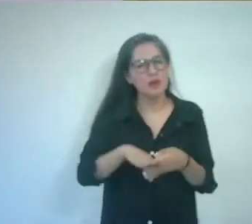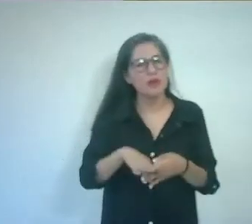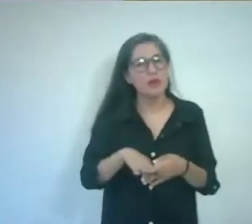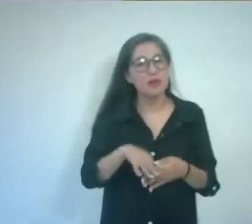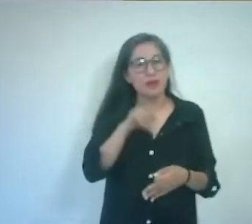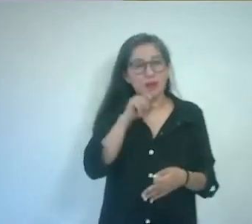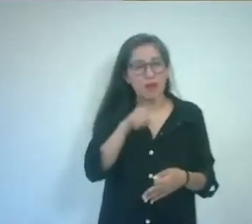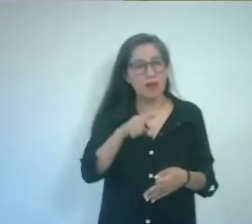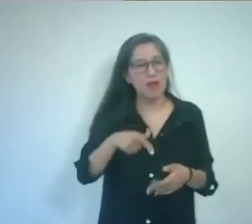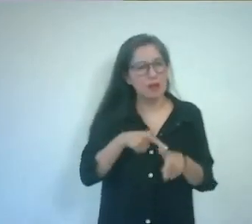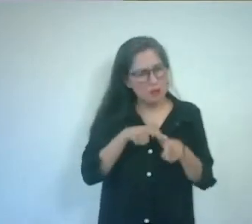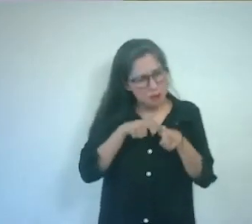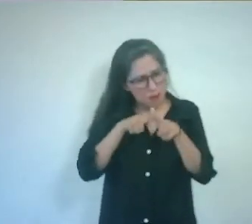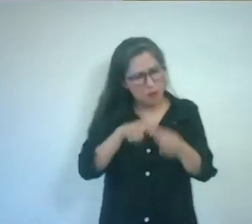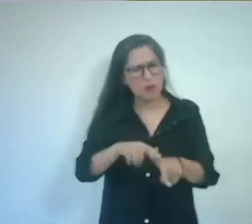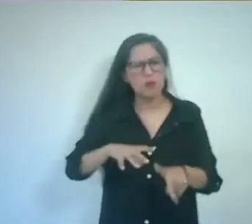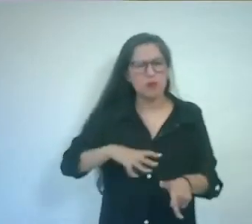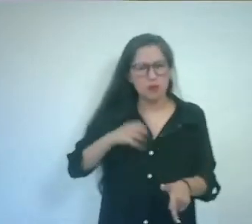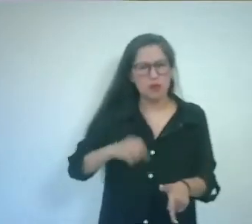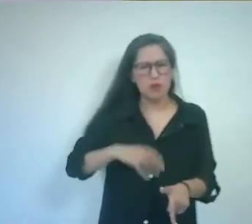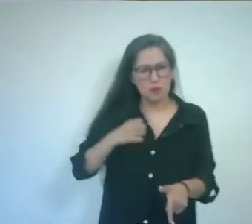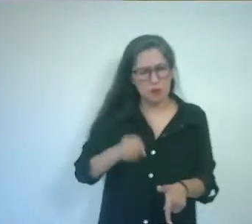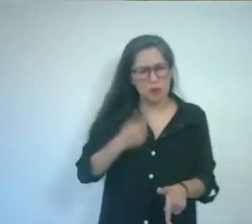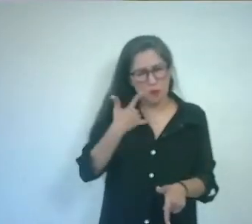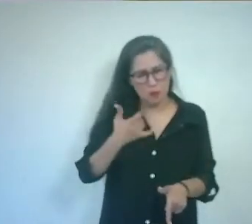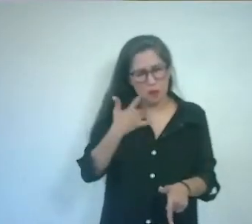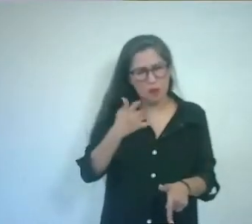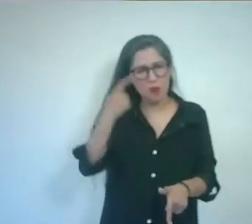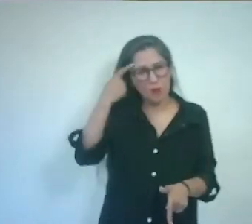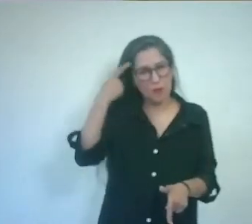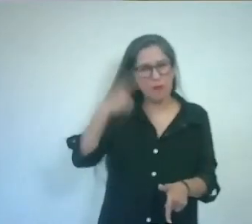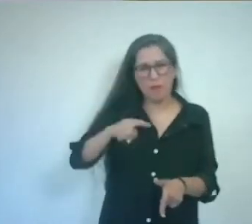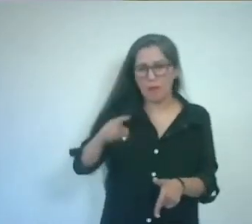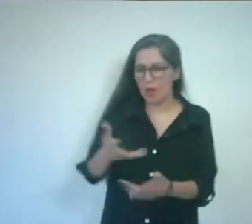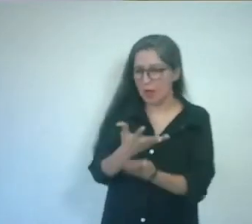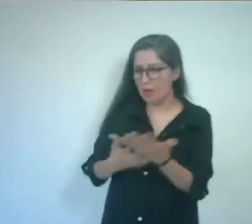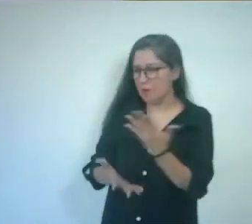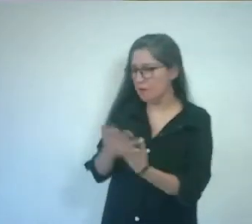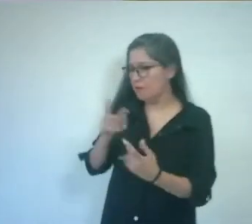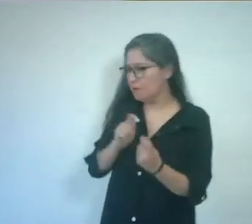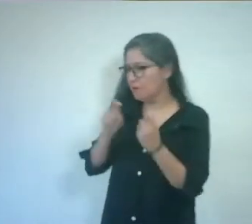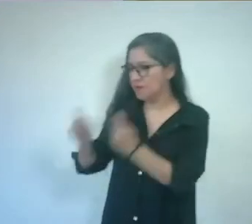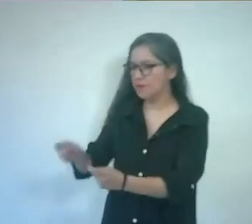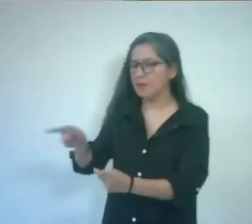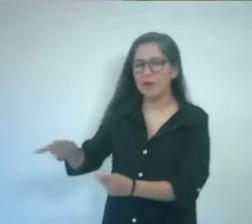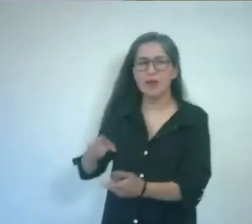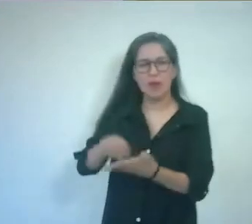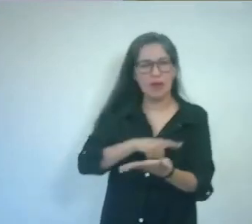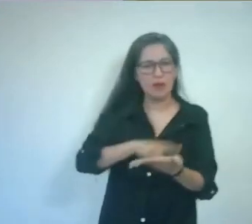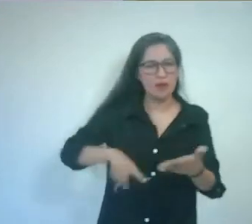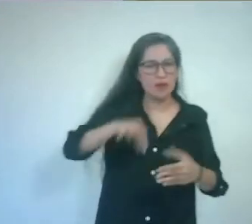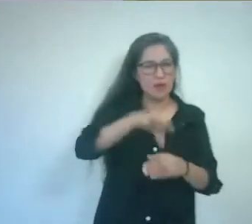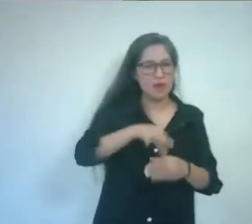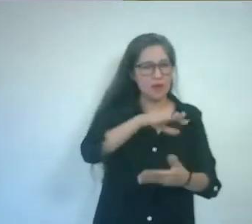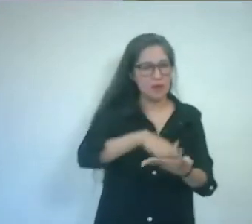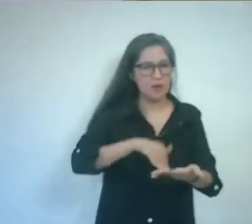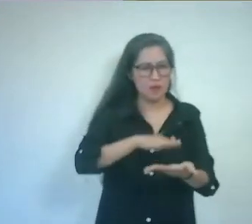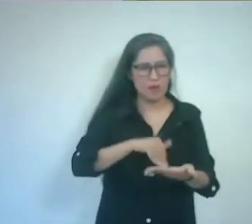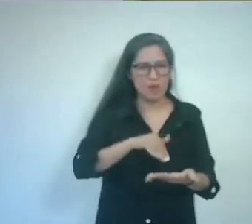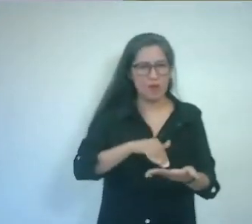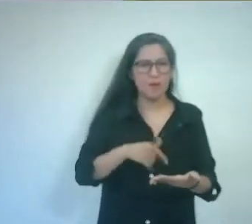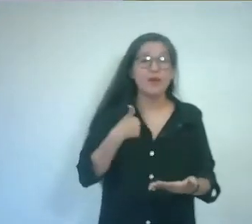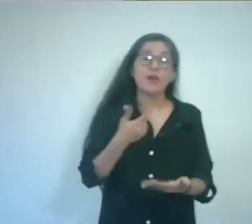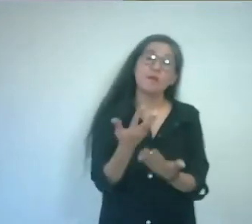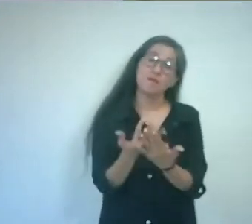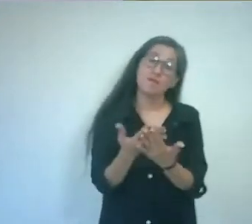además el continuado esfuerzo que se ha puesto para poner en sus manos las boletas electorales. Les esperamos en